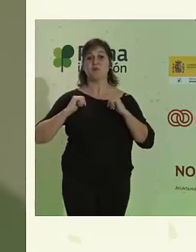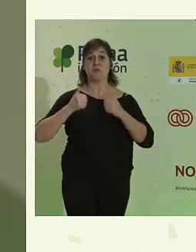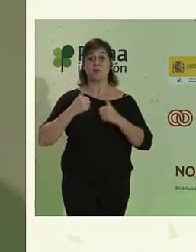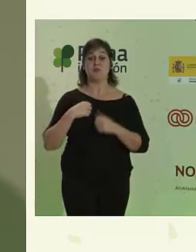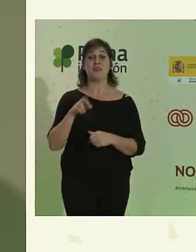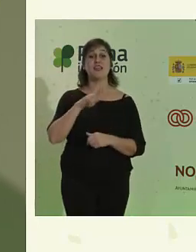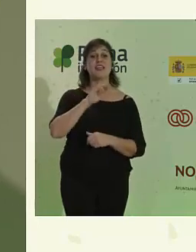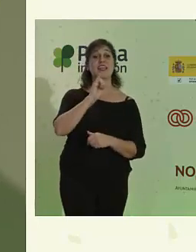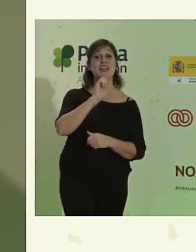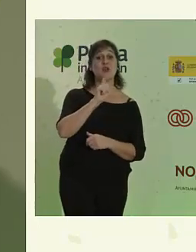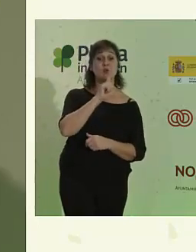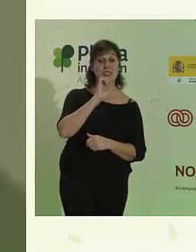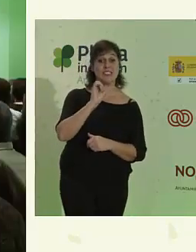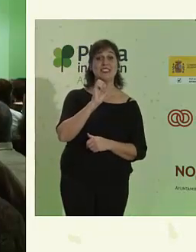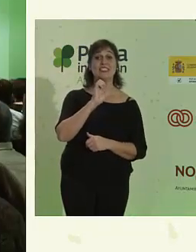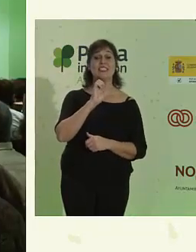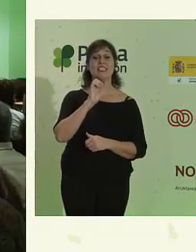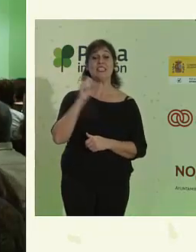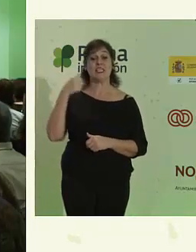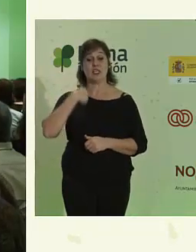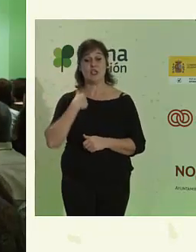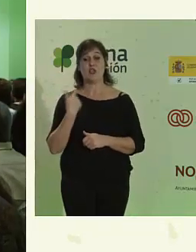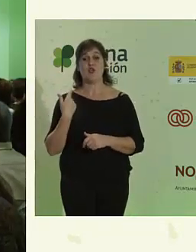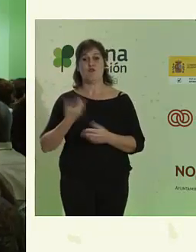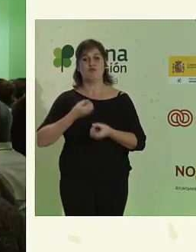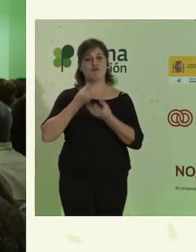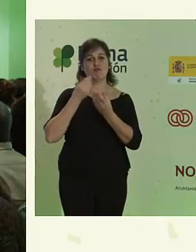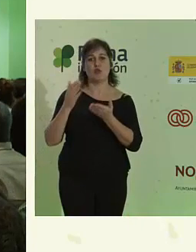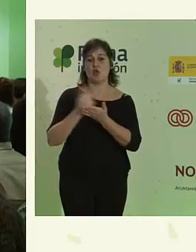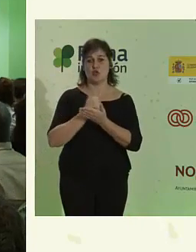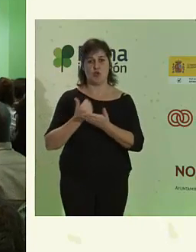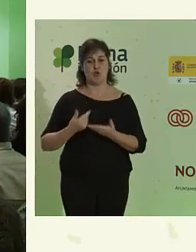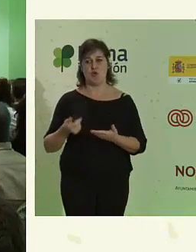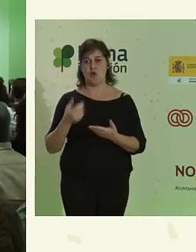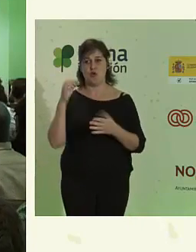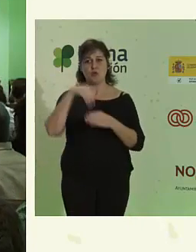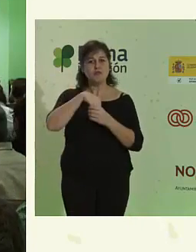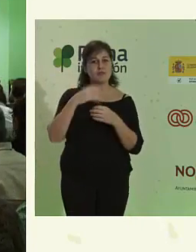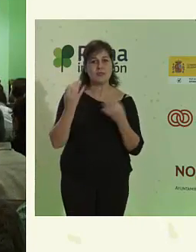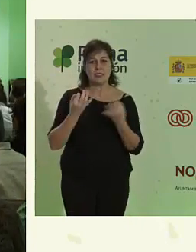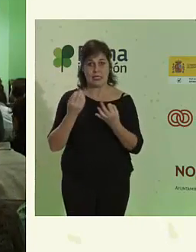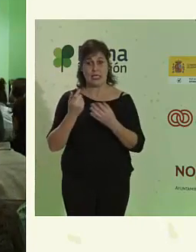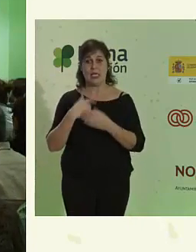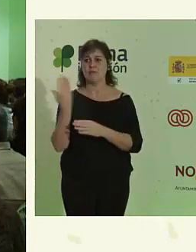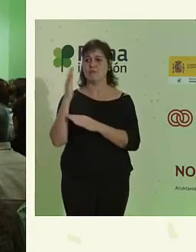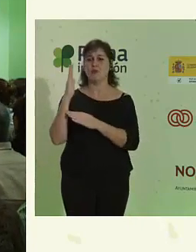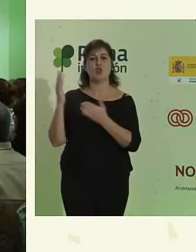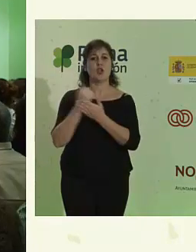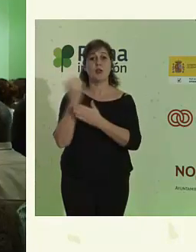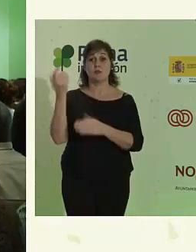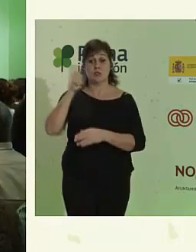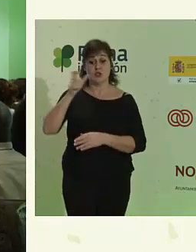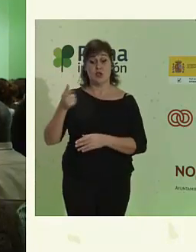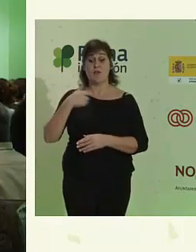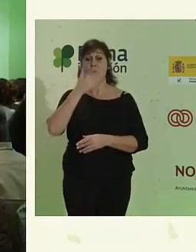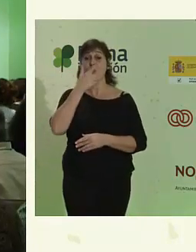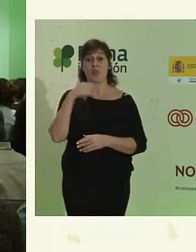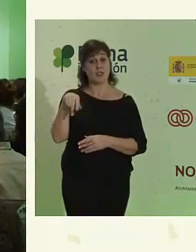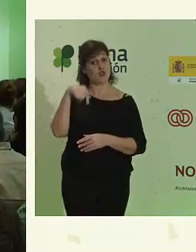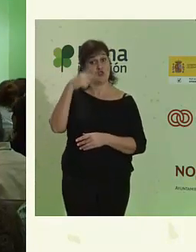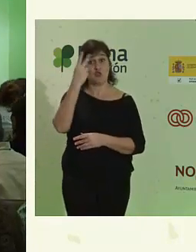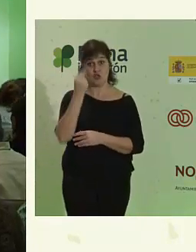y yo os contaremos lo que va a pasar y os presentaremos a todas las personas que vamos a conocer estos dos